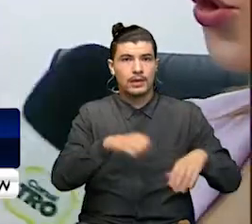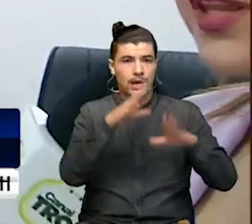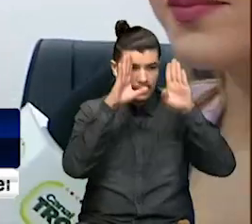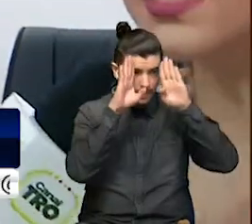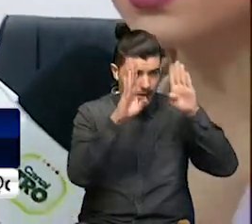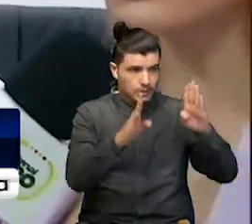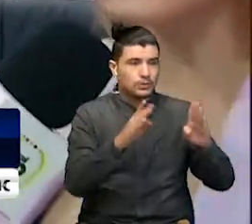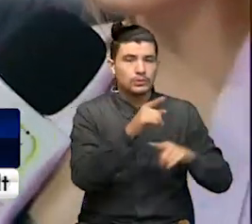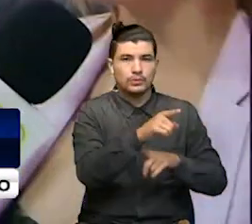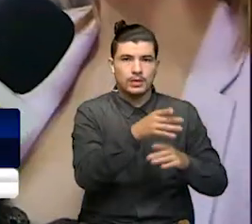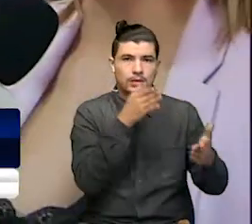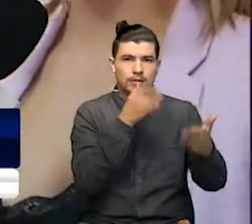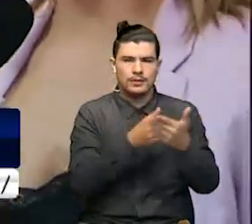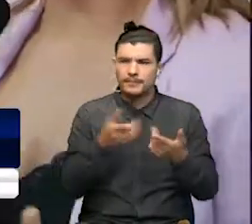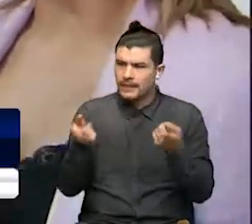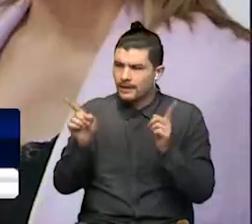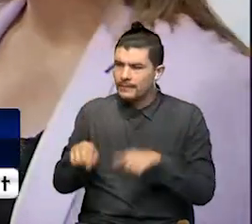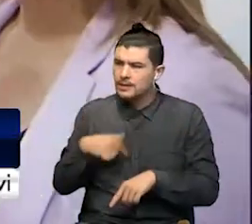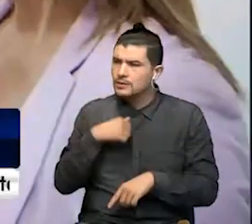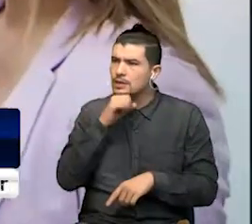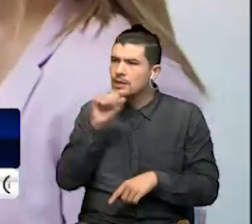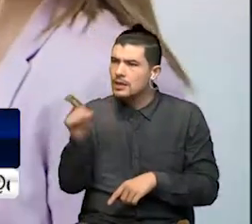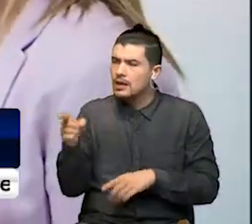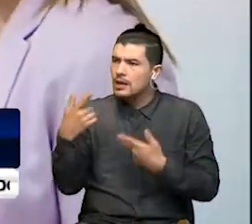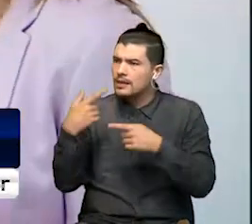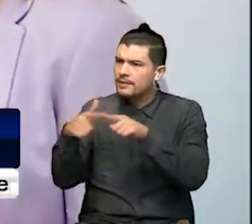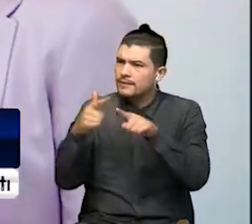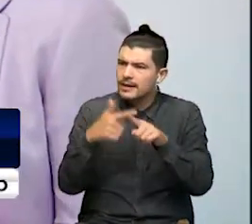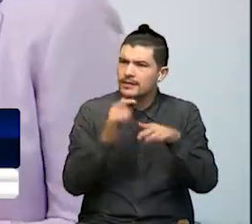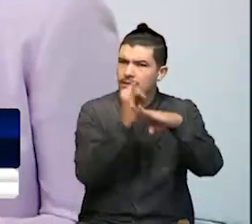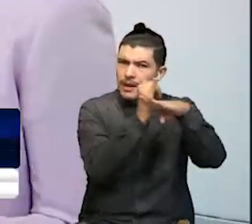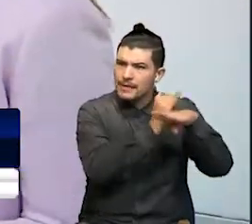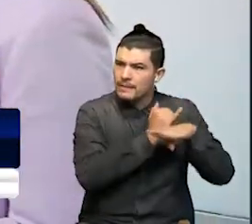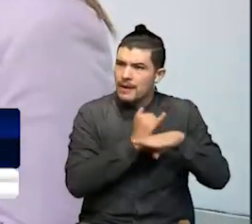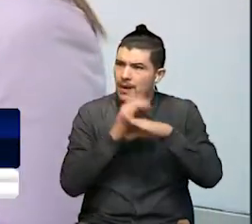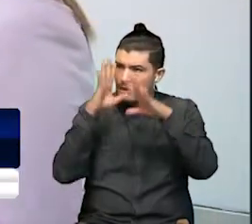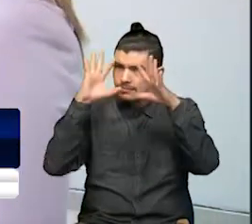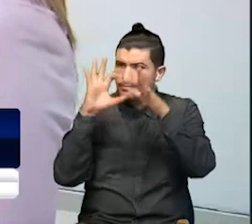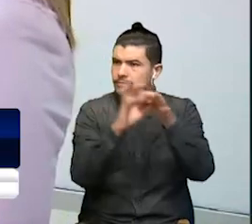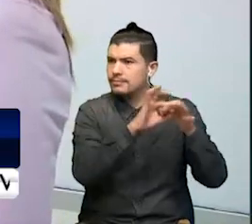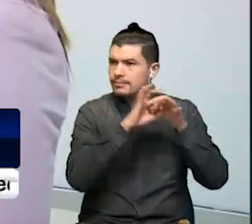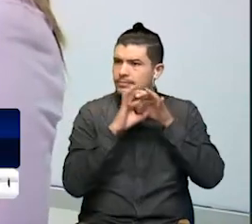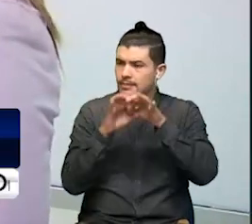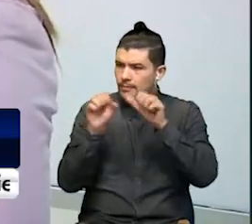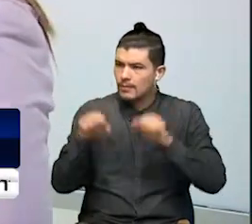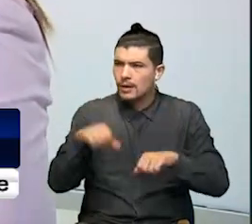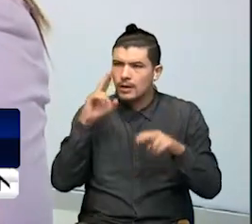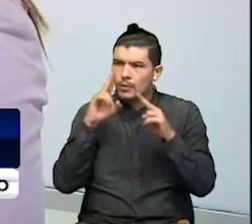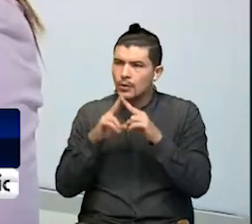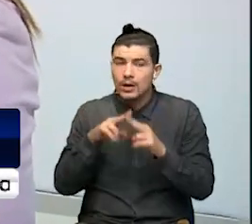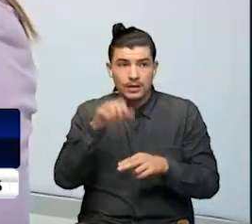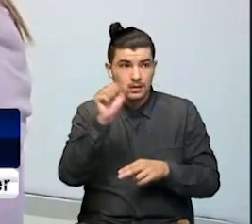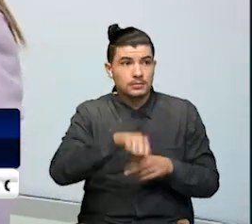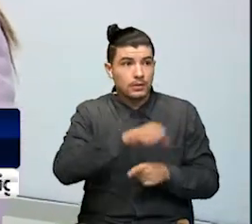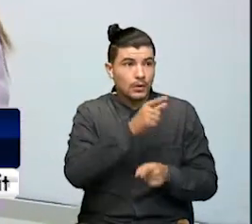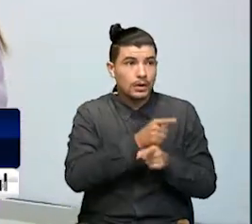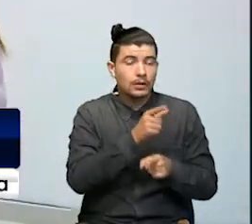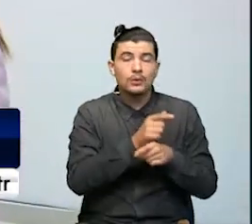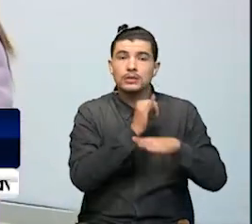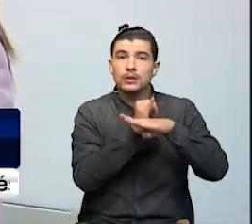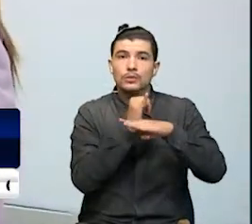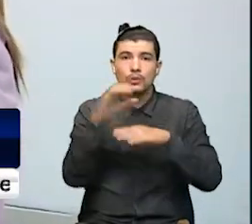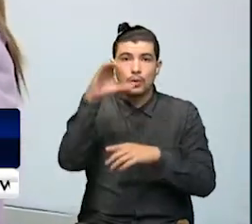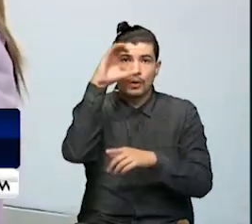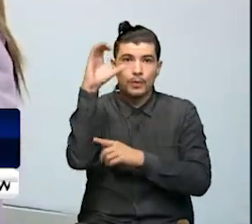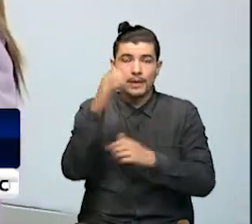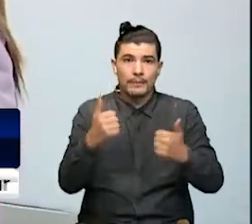coronel también se trabaja de manera articulada con otras instituciones en norte de santander que podamos ser conocimiento si el instituto colombiano de